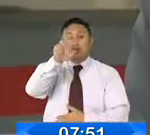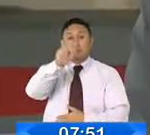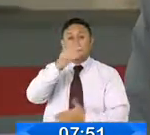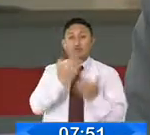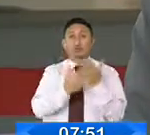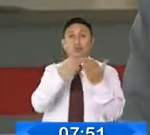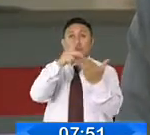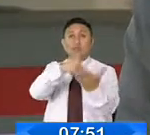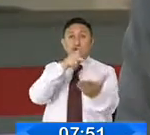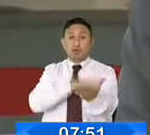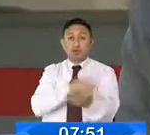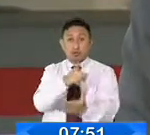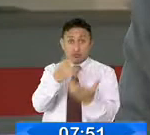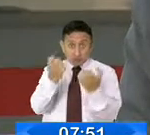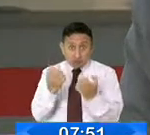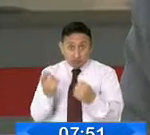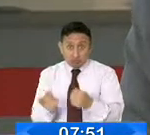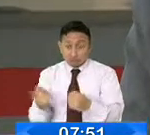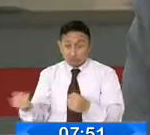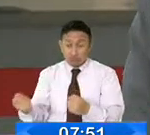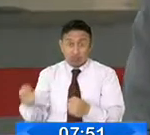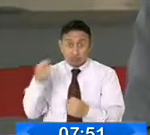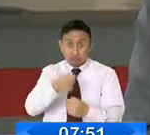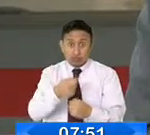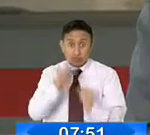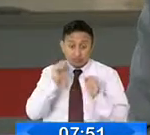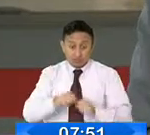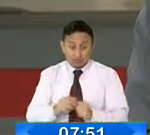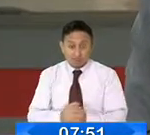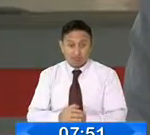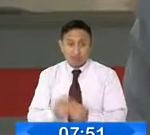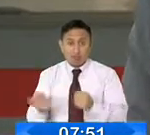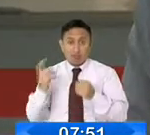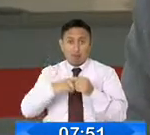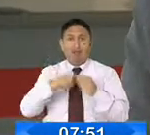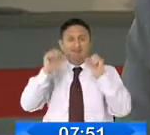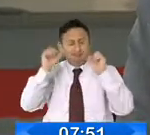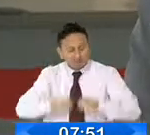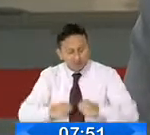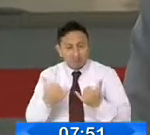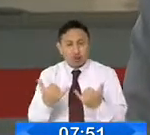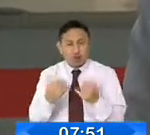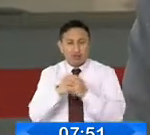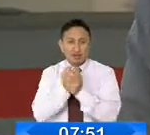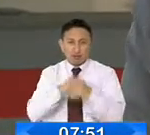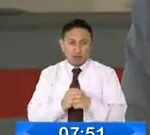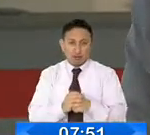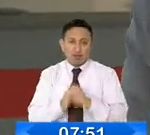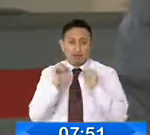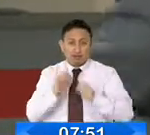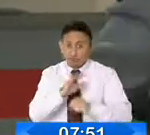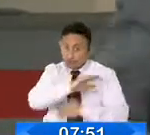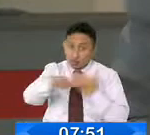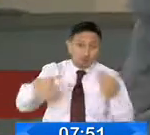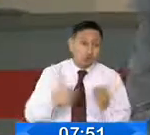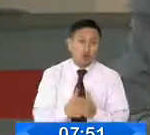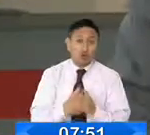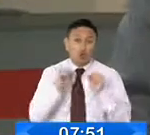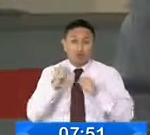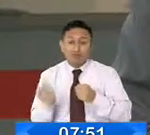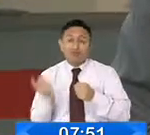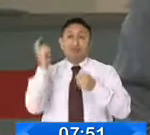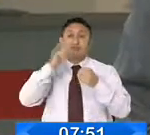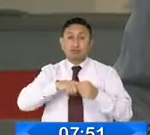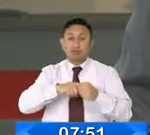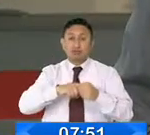programa. Si usted quiere invertir en esto, quiere ser postulante, hágalo. Hoy es el momento también de que todos entremos en esto,